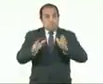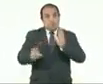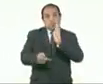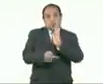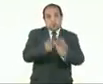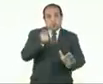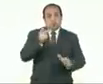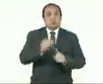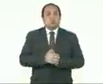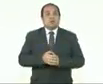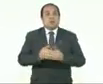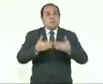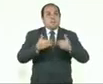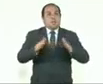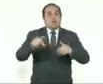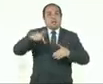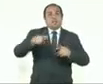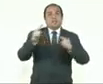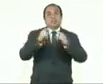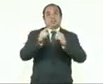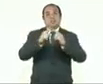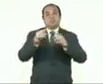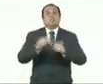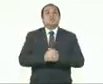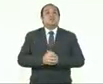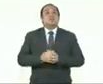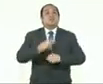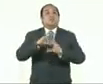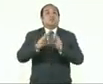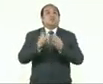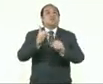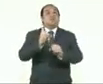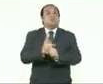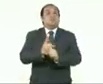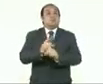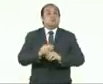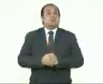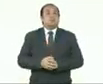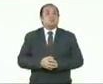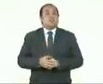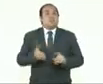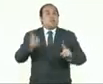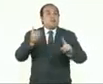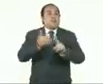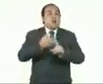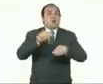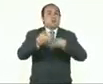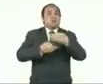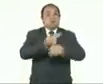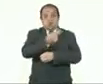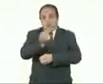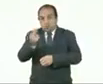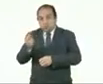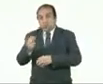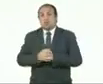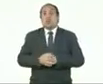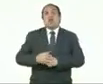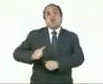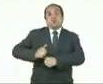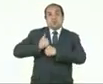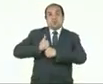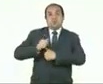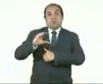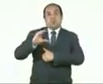nuevamente las puertas de nuestra iglesia, de nuestra comunidad, para todos ustedes, las